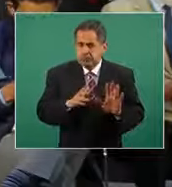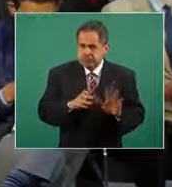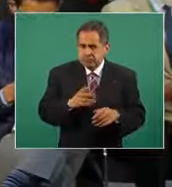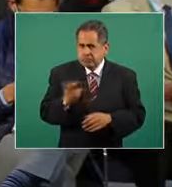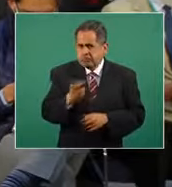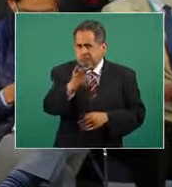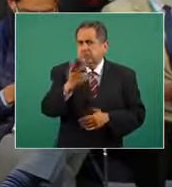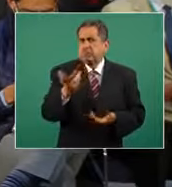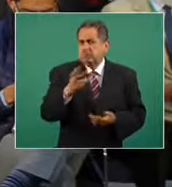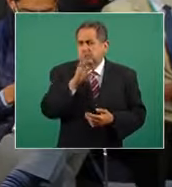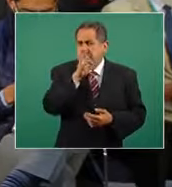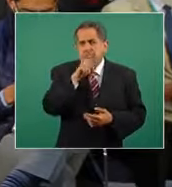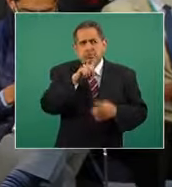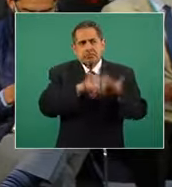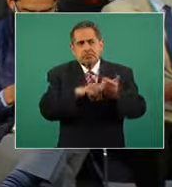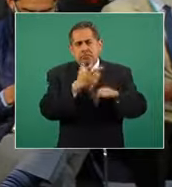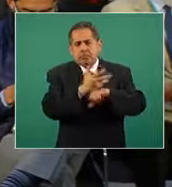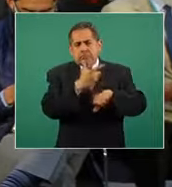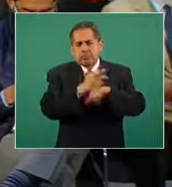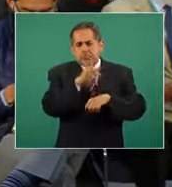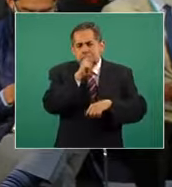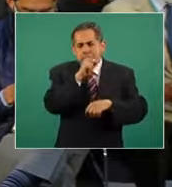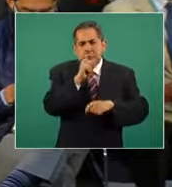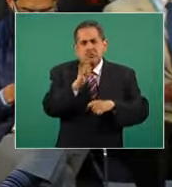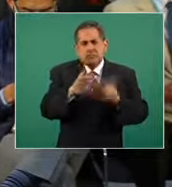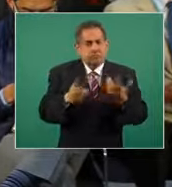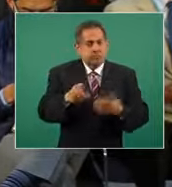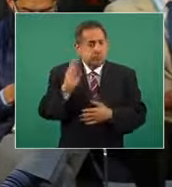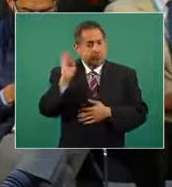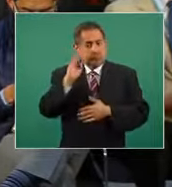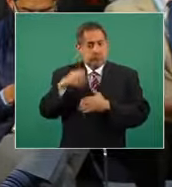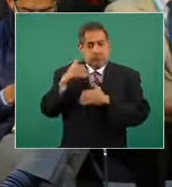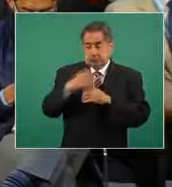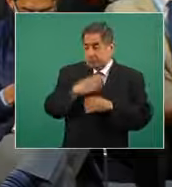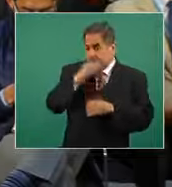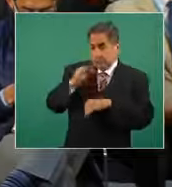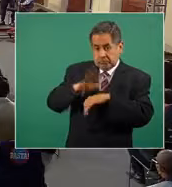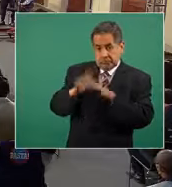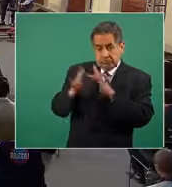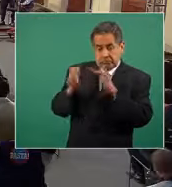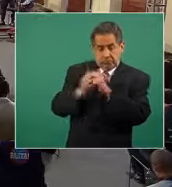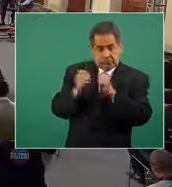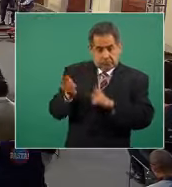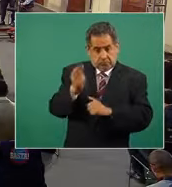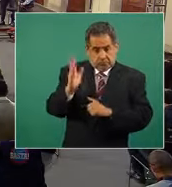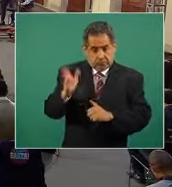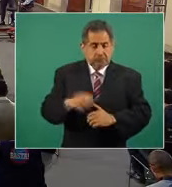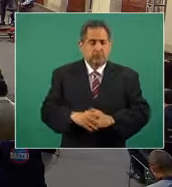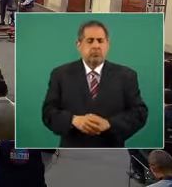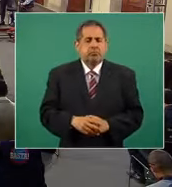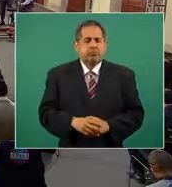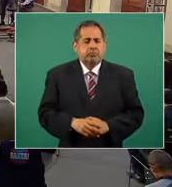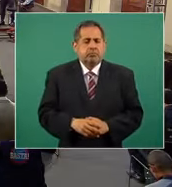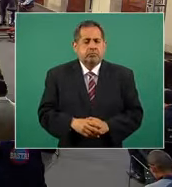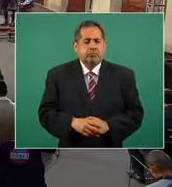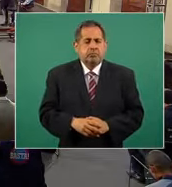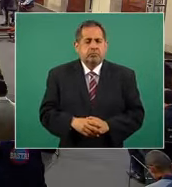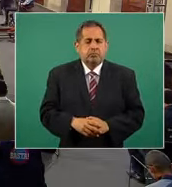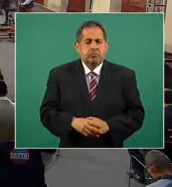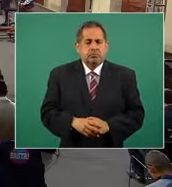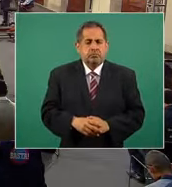esta preocupación que tiene el gobierno de Estados Unidos, y si en algún momento se la han manifestado directamente. No ha habido